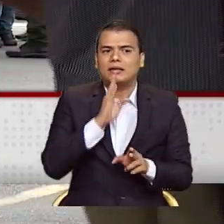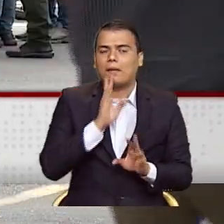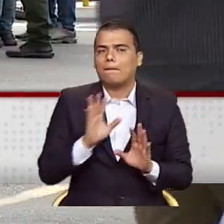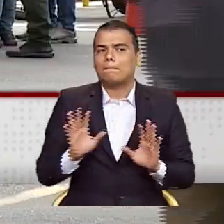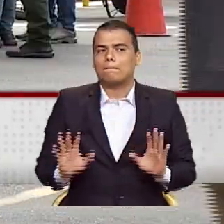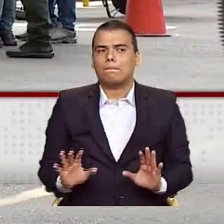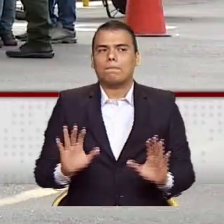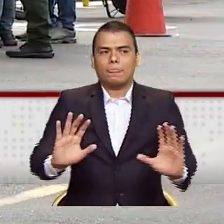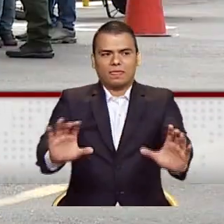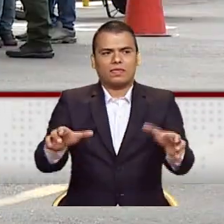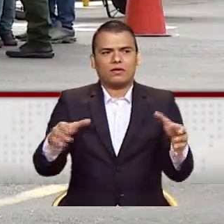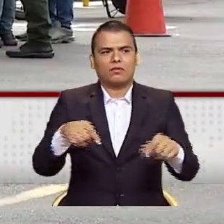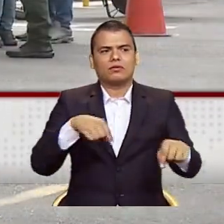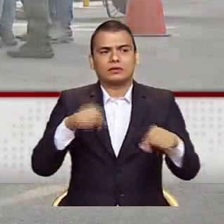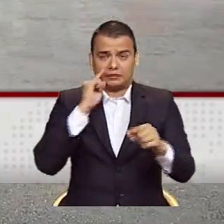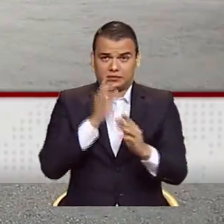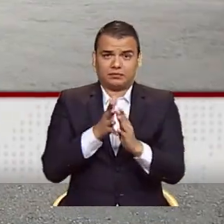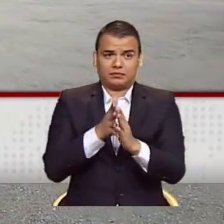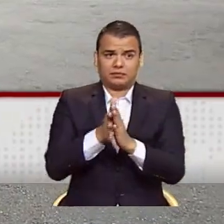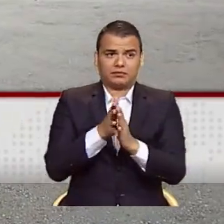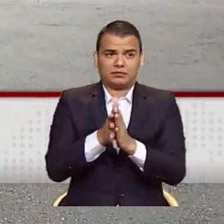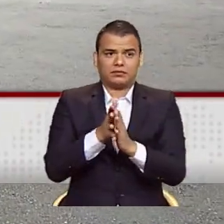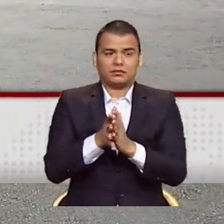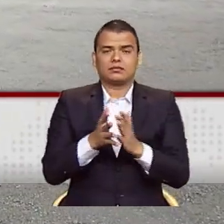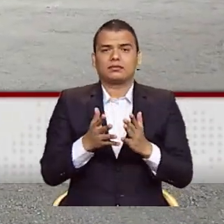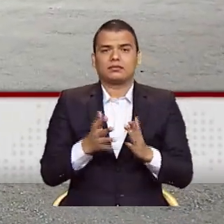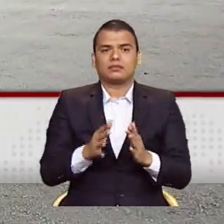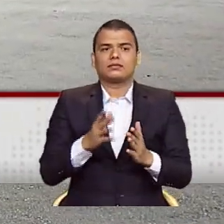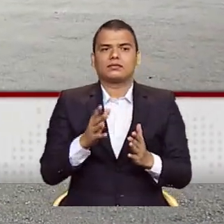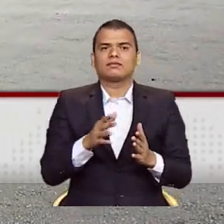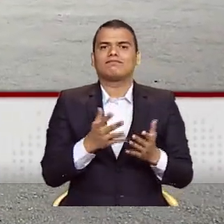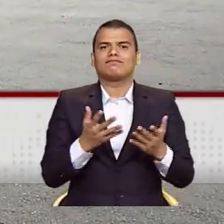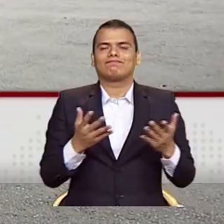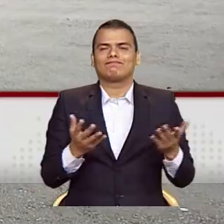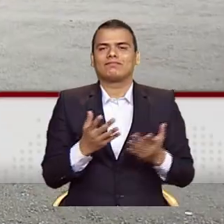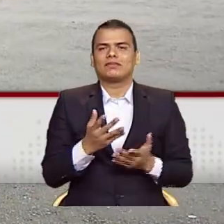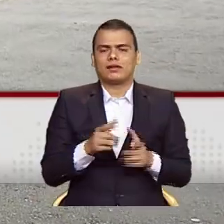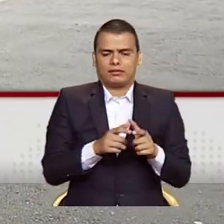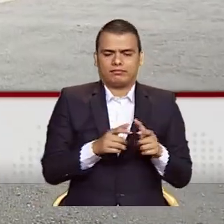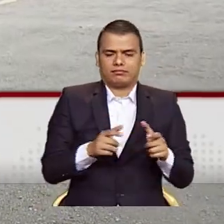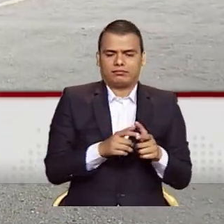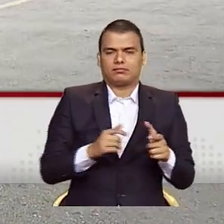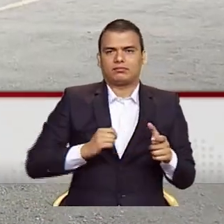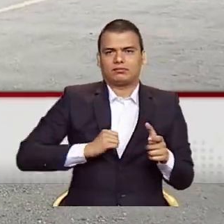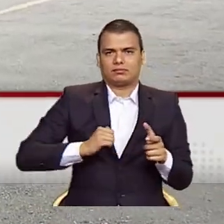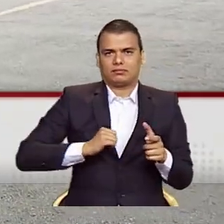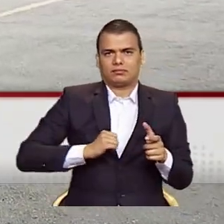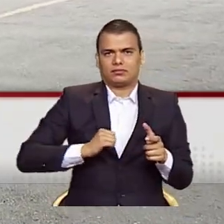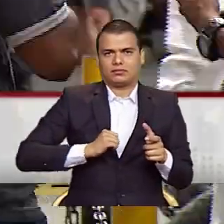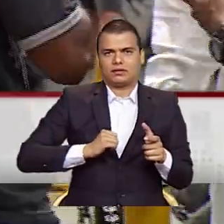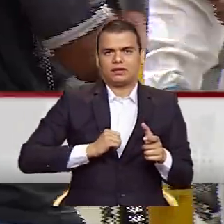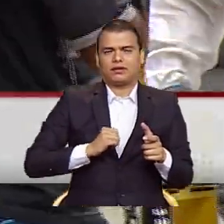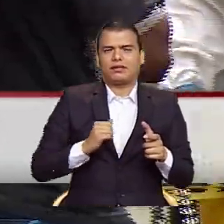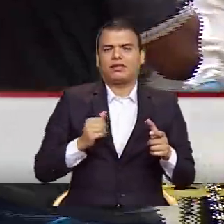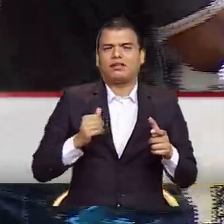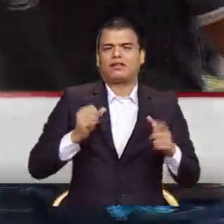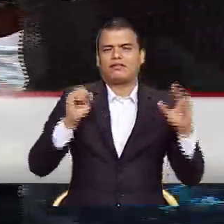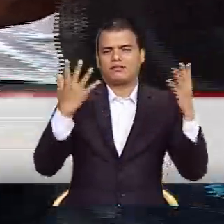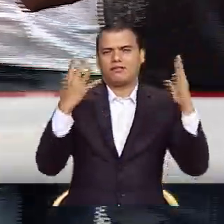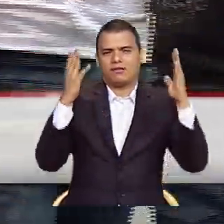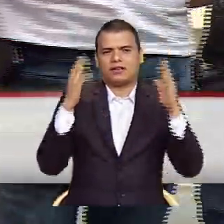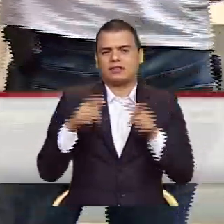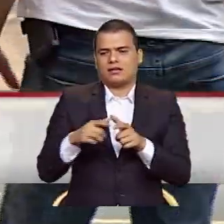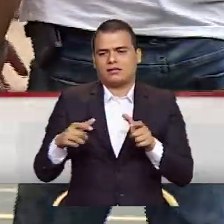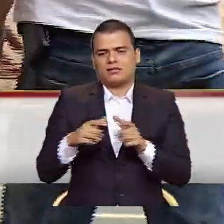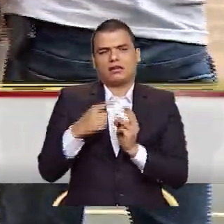autoridades reportaron que portaba 3 cédulas, 3 pases de conducción y una tarjeta de un establecimiento que organiza fiestas. Al comunicarse con